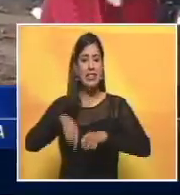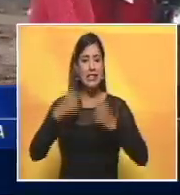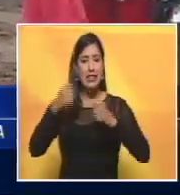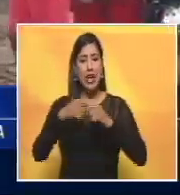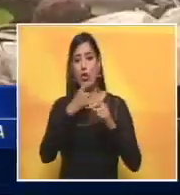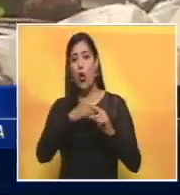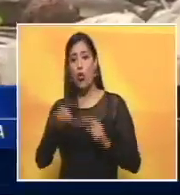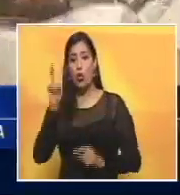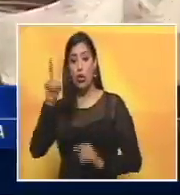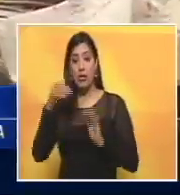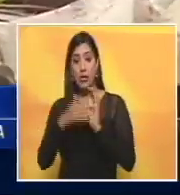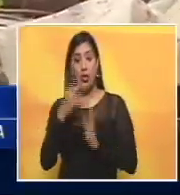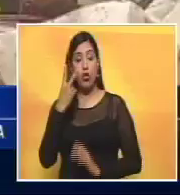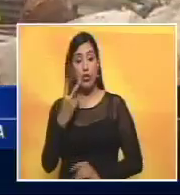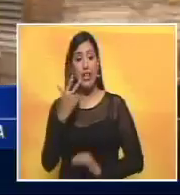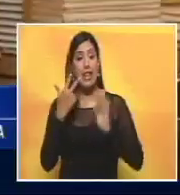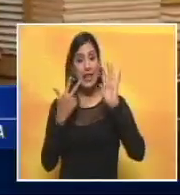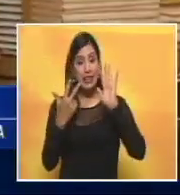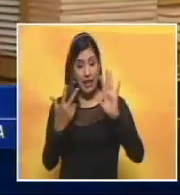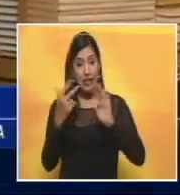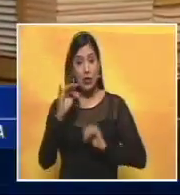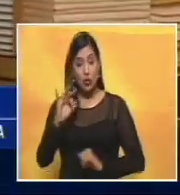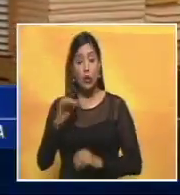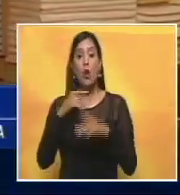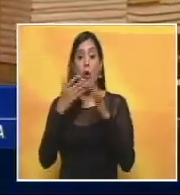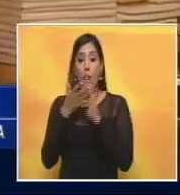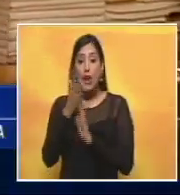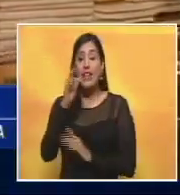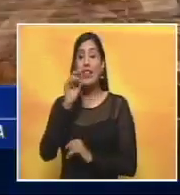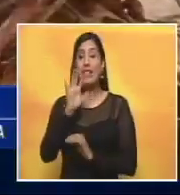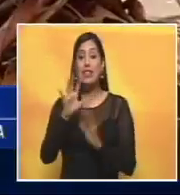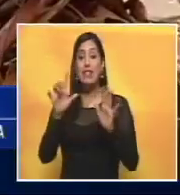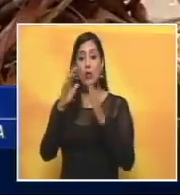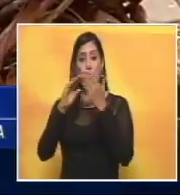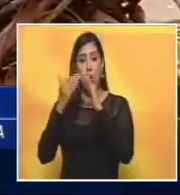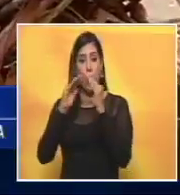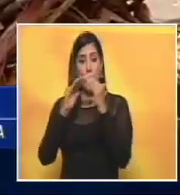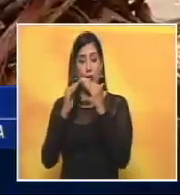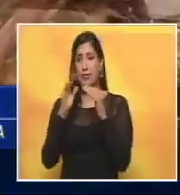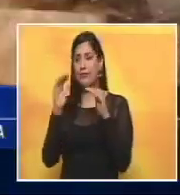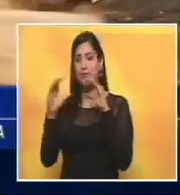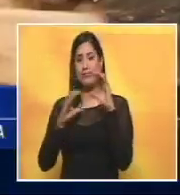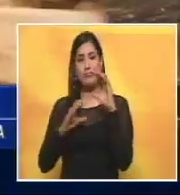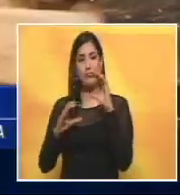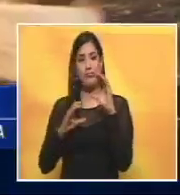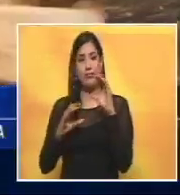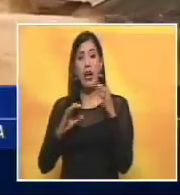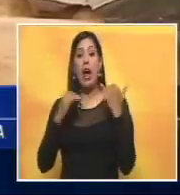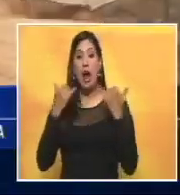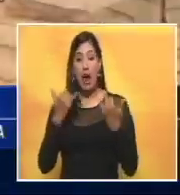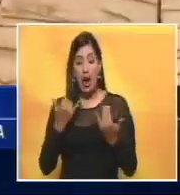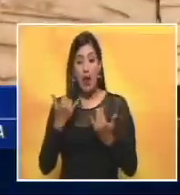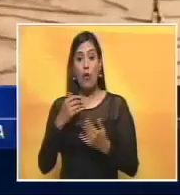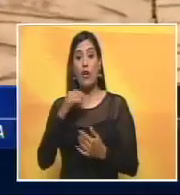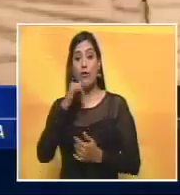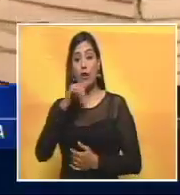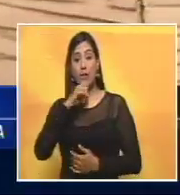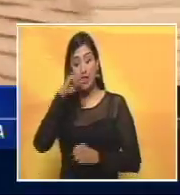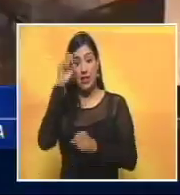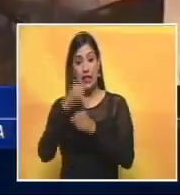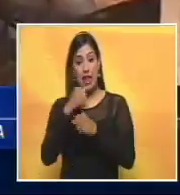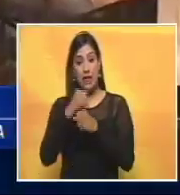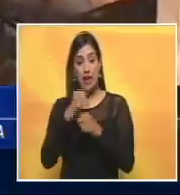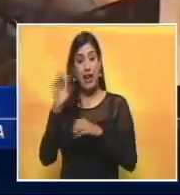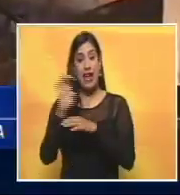daños en otras 2.238. Se conoció que 17 comunidades quedaron incomunicadas, según informó el Centro de